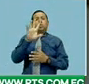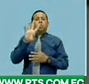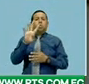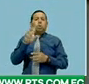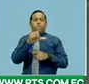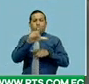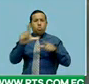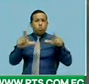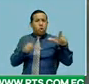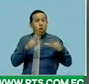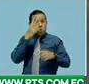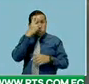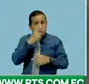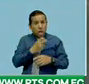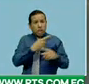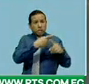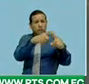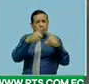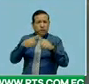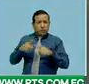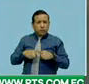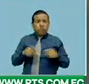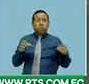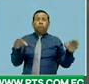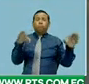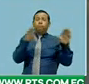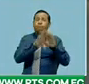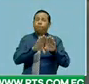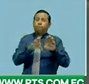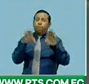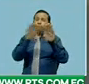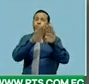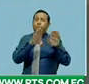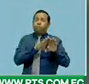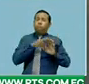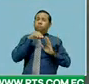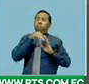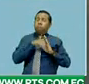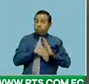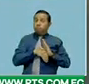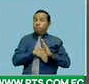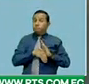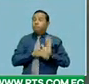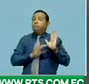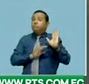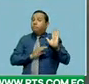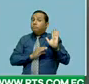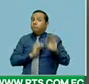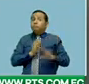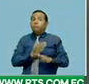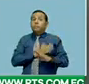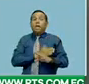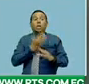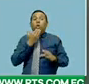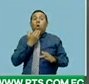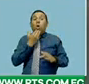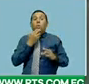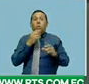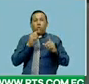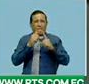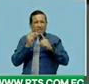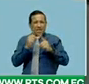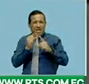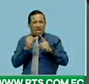establecimientos hoteleros cerrados en el país. Esto es con el dato del RUC anulado. Hay muchos